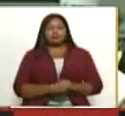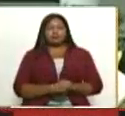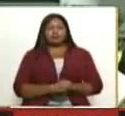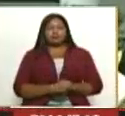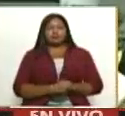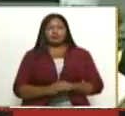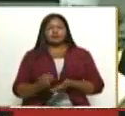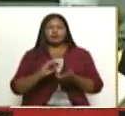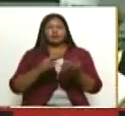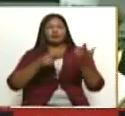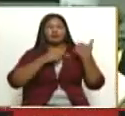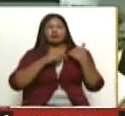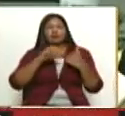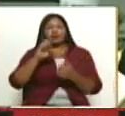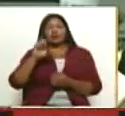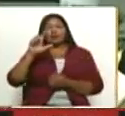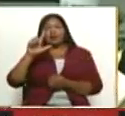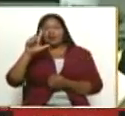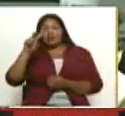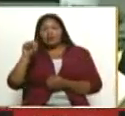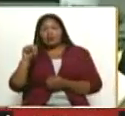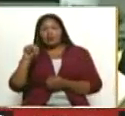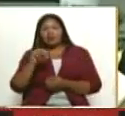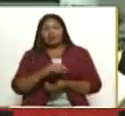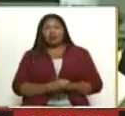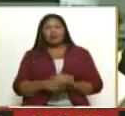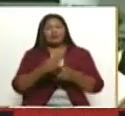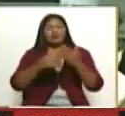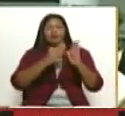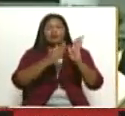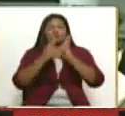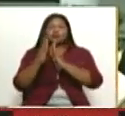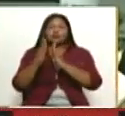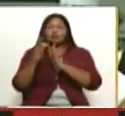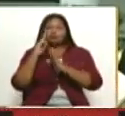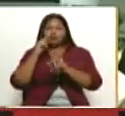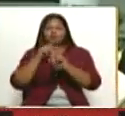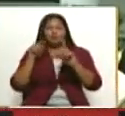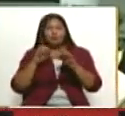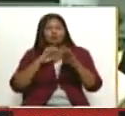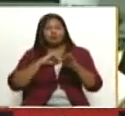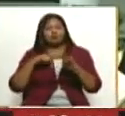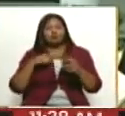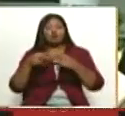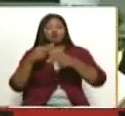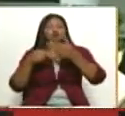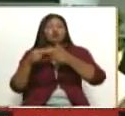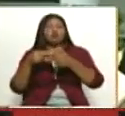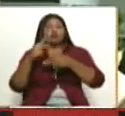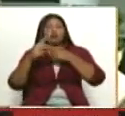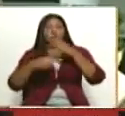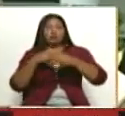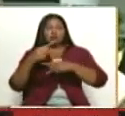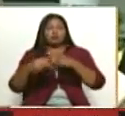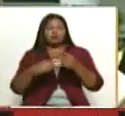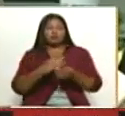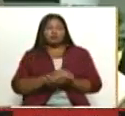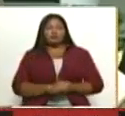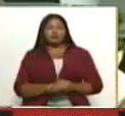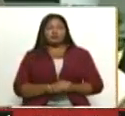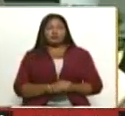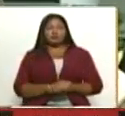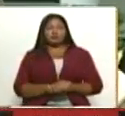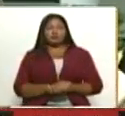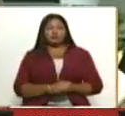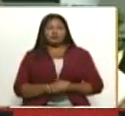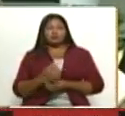los representantes del ELN, la Organización Armada Rebelde, con quien estamos construyendo este proceso. Destacamos